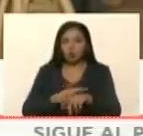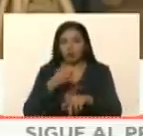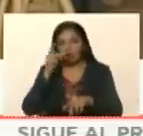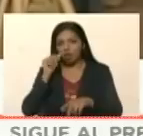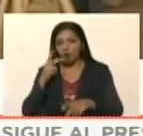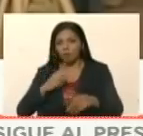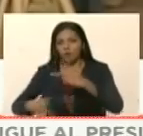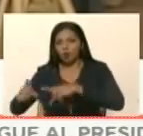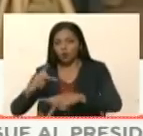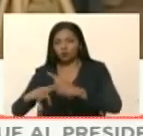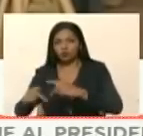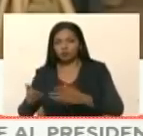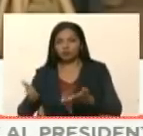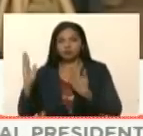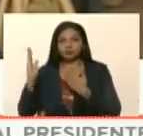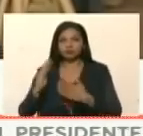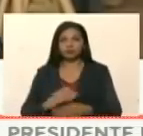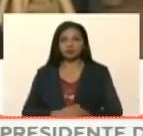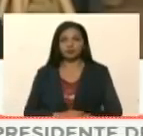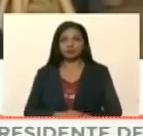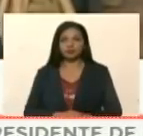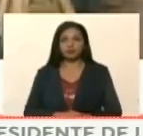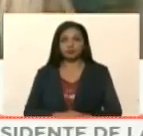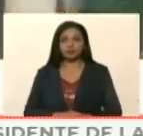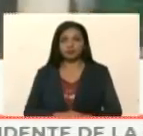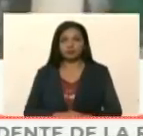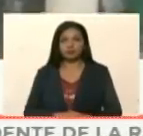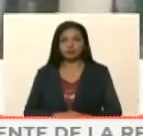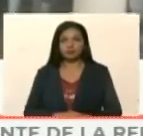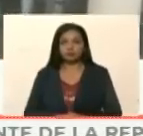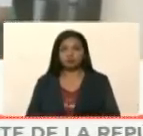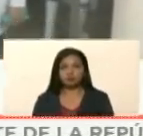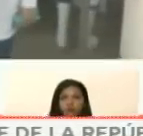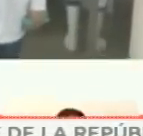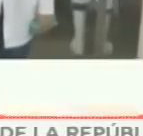productivo del estado Yaracuy. Adelante, por favor.